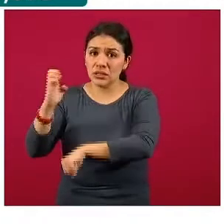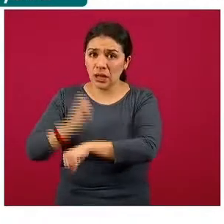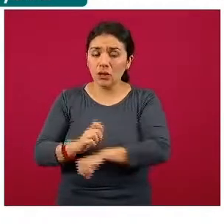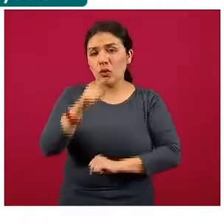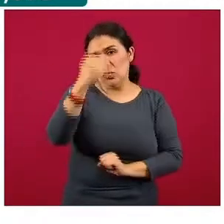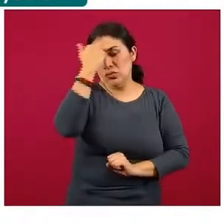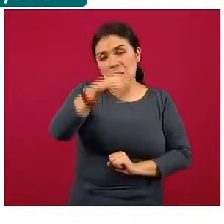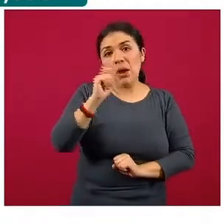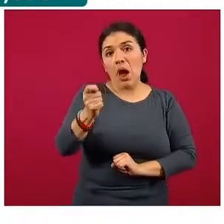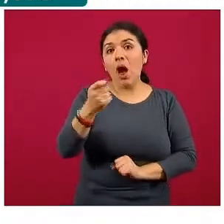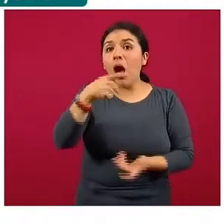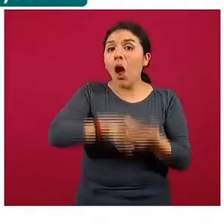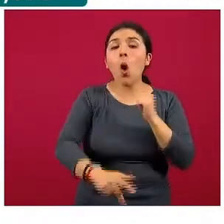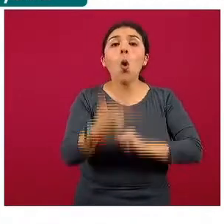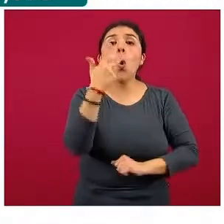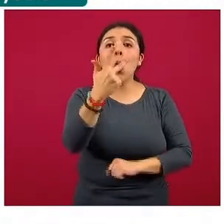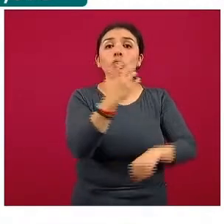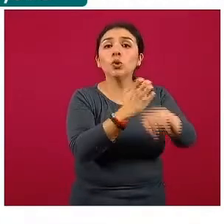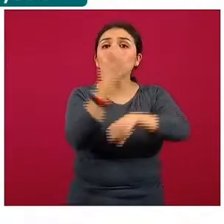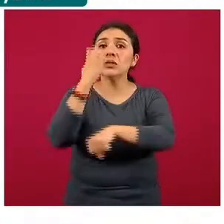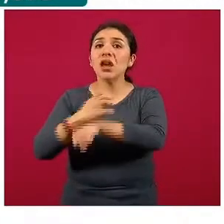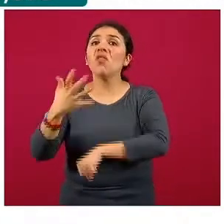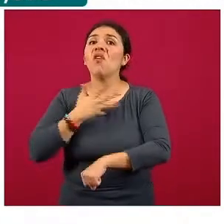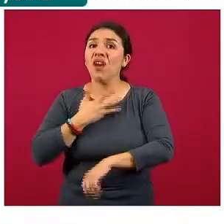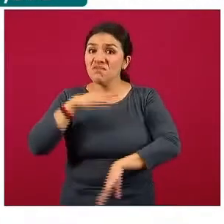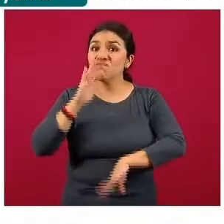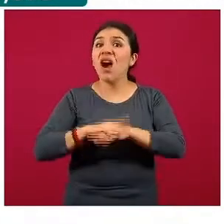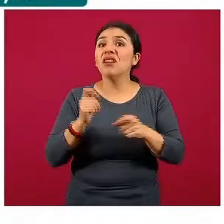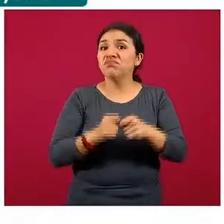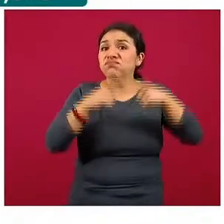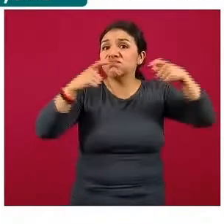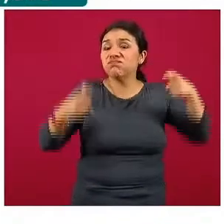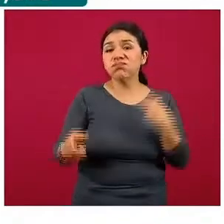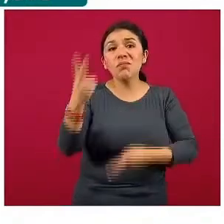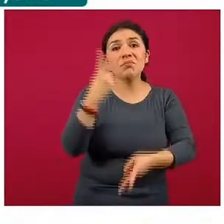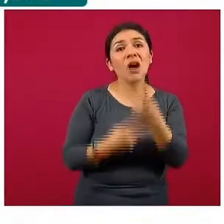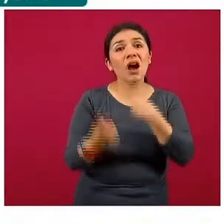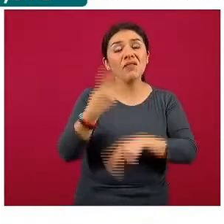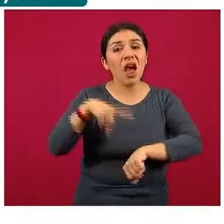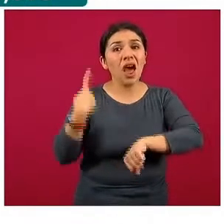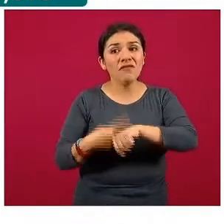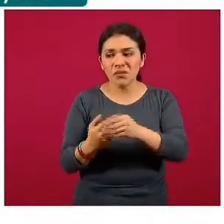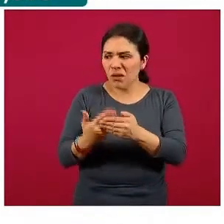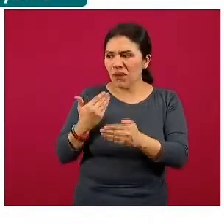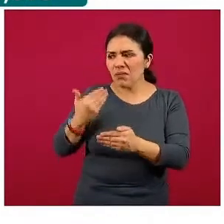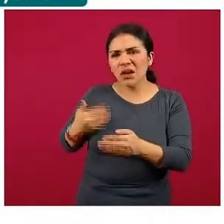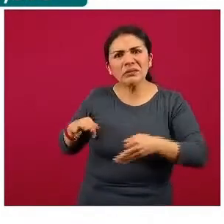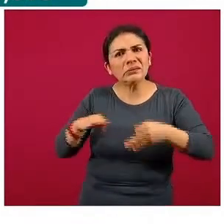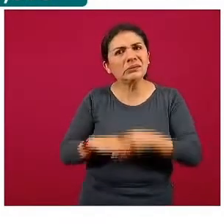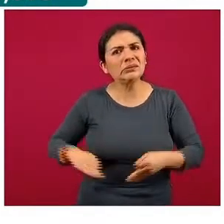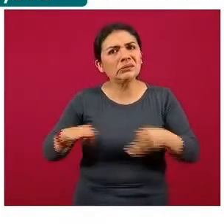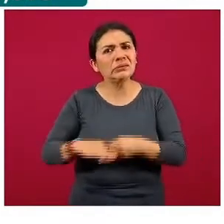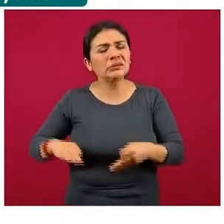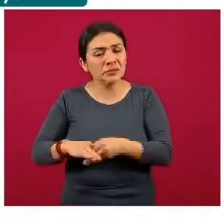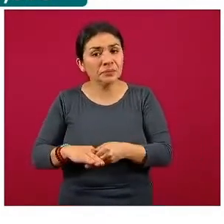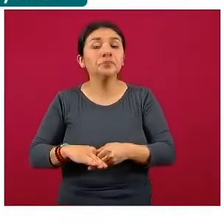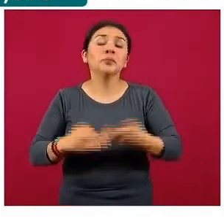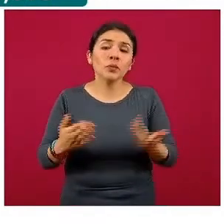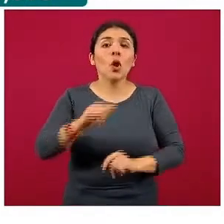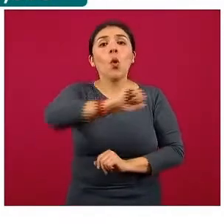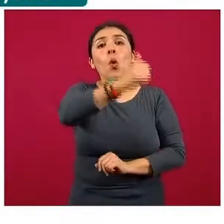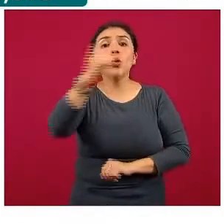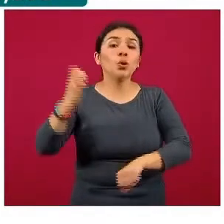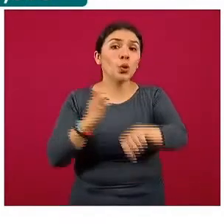son 8 las entidades que están contribuyendo a este incremento que vemos en las últimas semanas, mientras que todas las